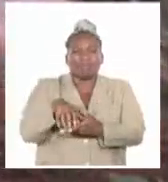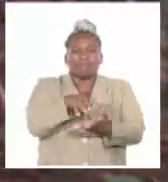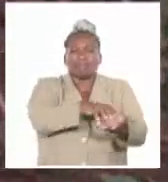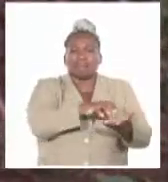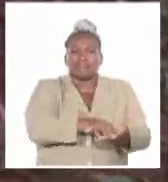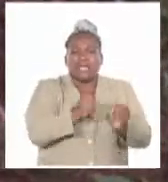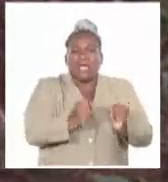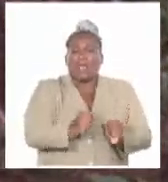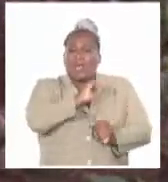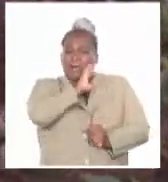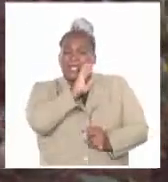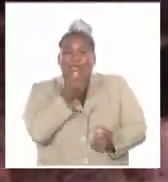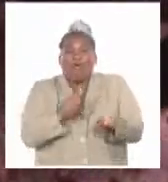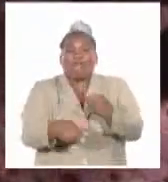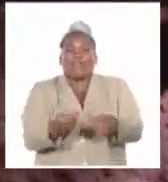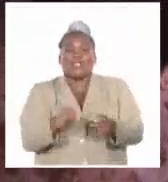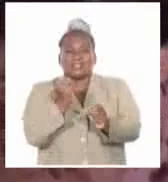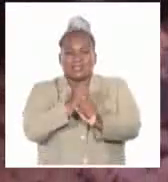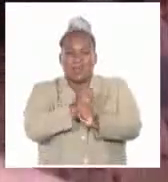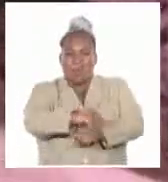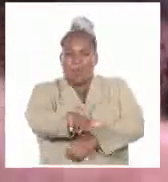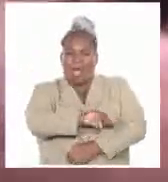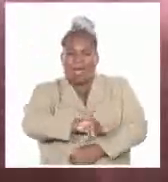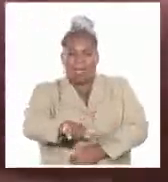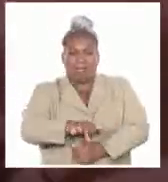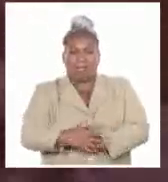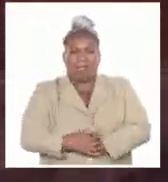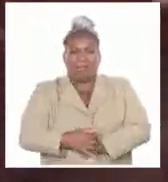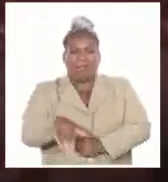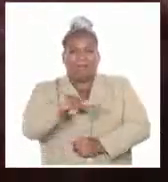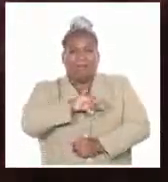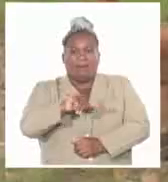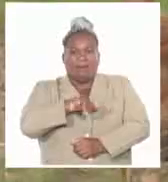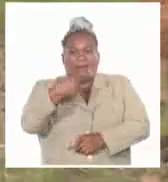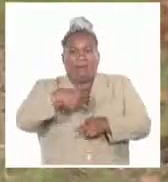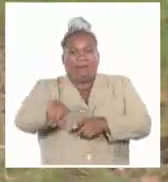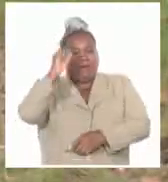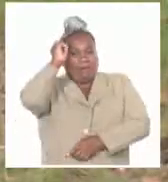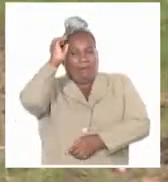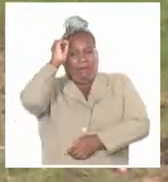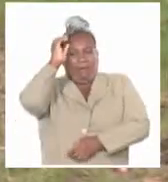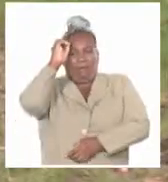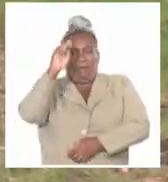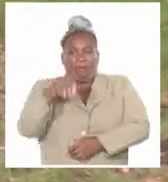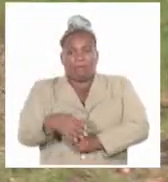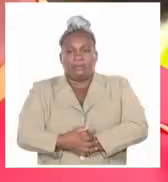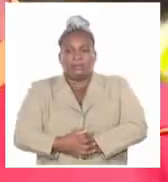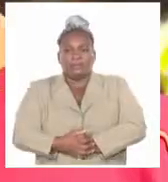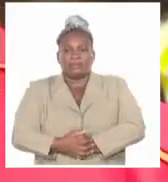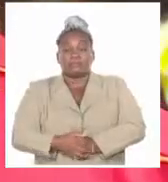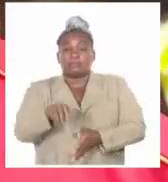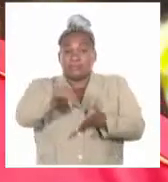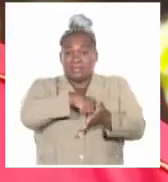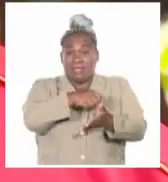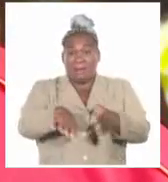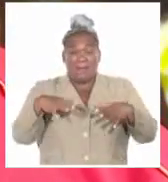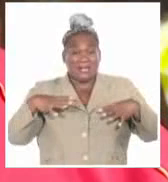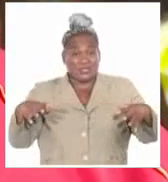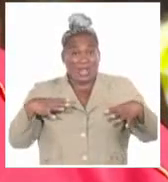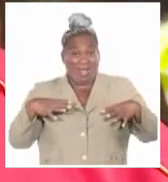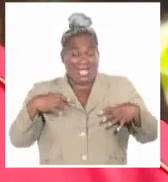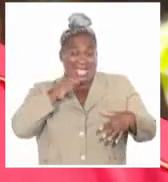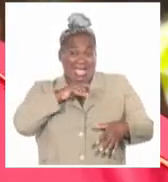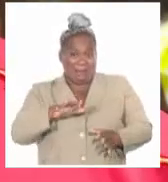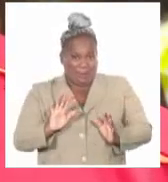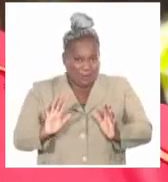sus trabajadores a precios módicos. También satisfacen otras iniciativas. Creo que el plan vacacional fue un ejemplo. Nosotros